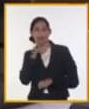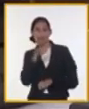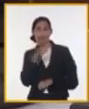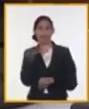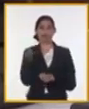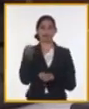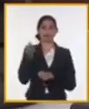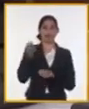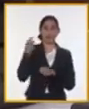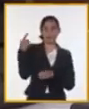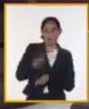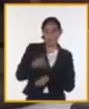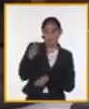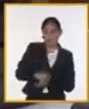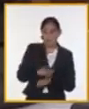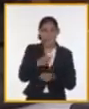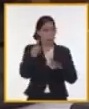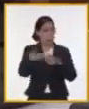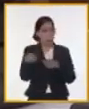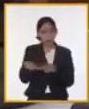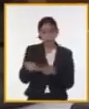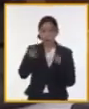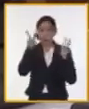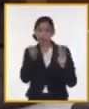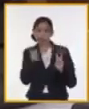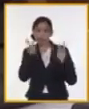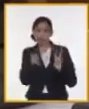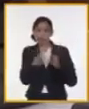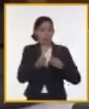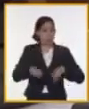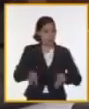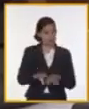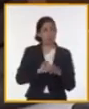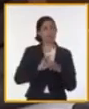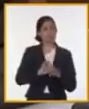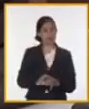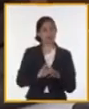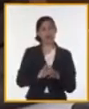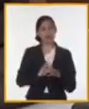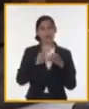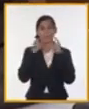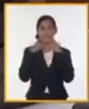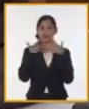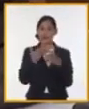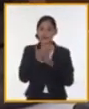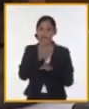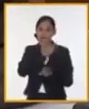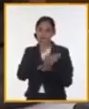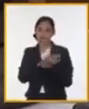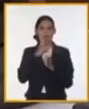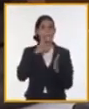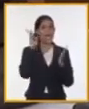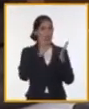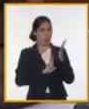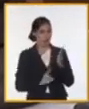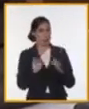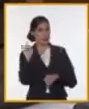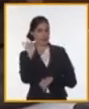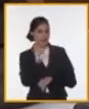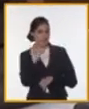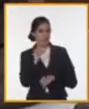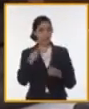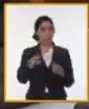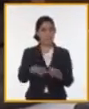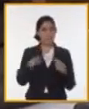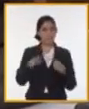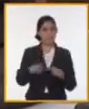abordando desde el propio tema que evaluamos en el séptimo pleno desarrollado en el